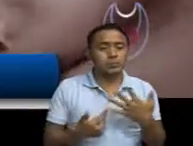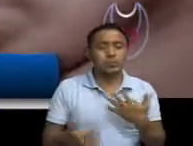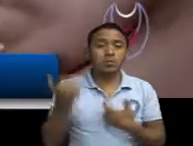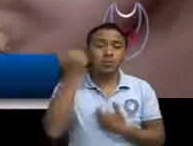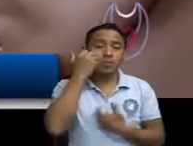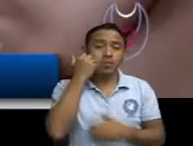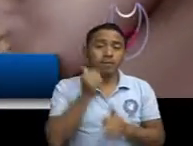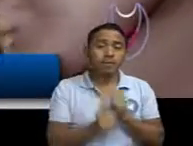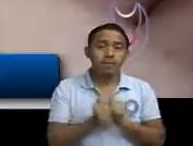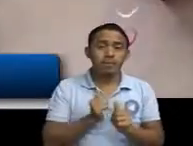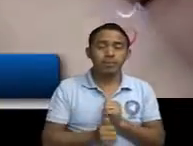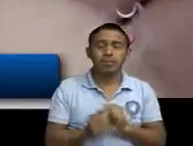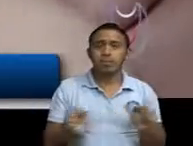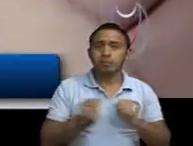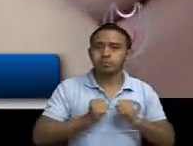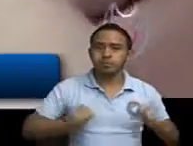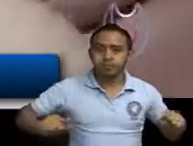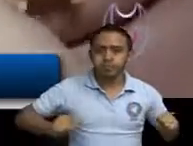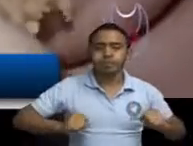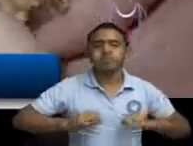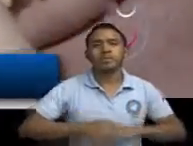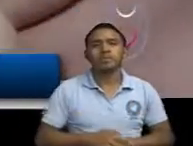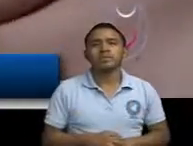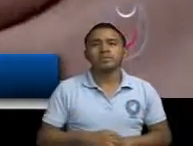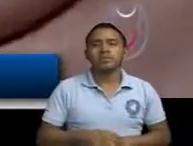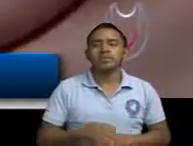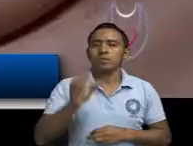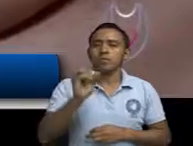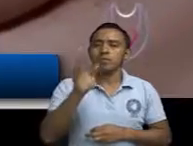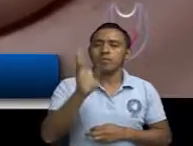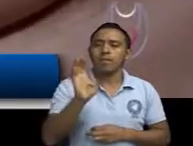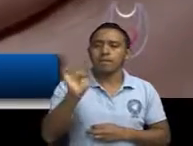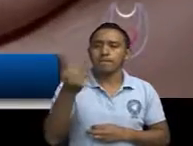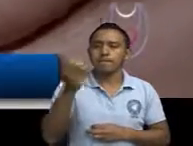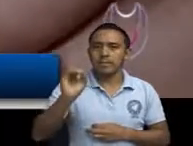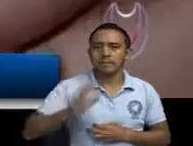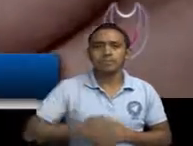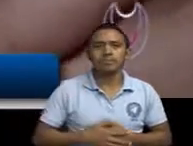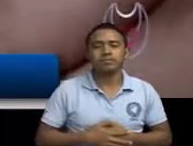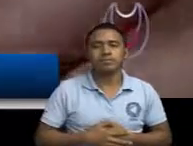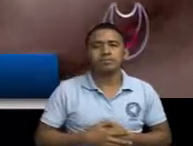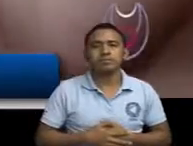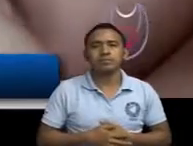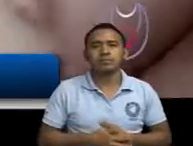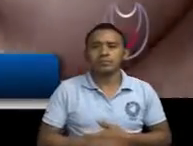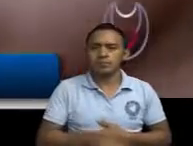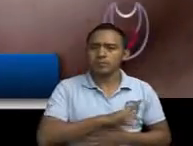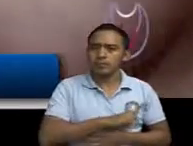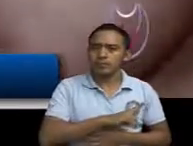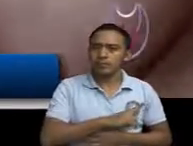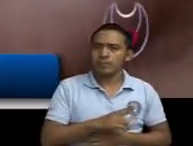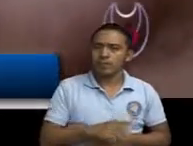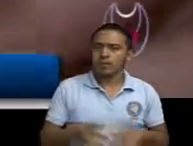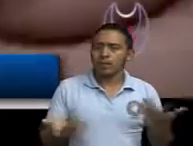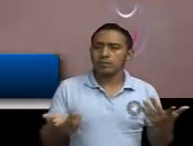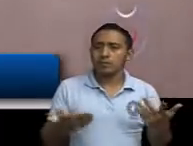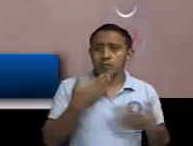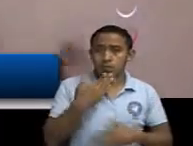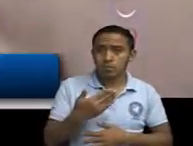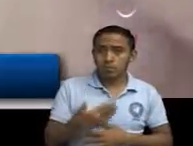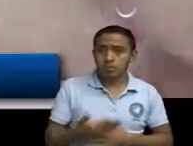ocasiona el peso o la obesidad. ¿Hay actitud positiva,